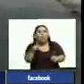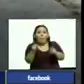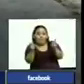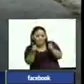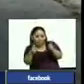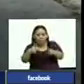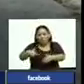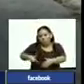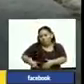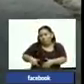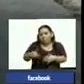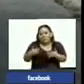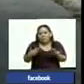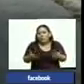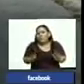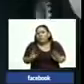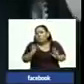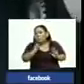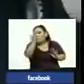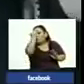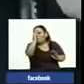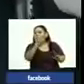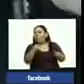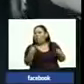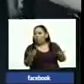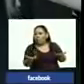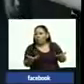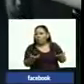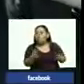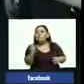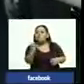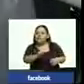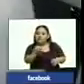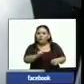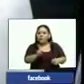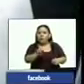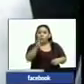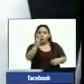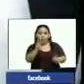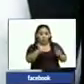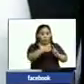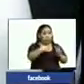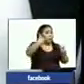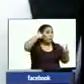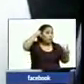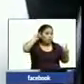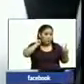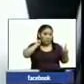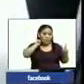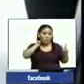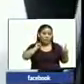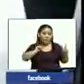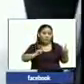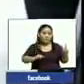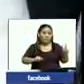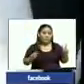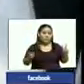lo que pueda haber ocasionado. Las lesiones sí son dos personas del sexo masculino,